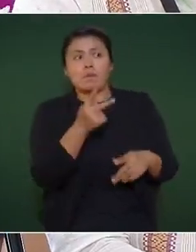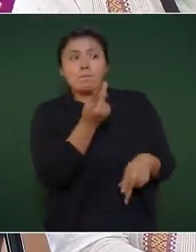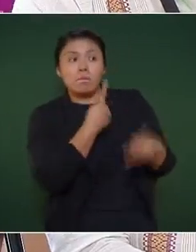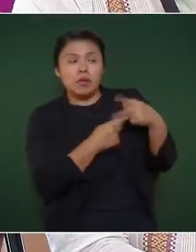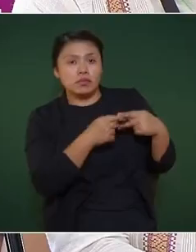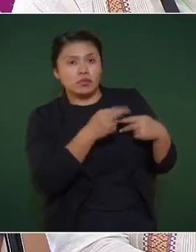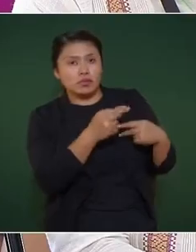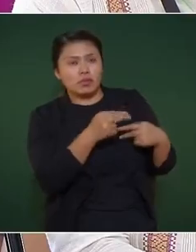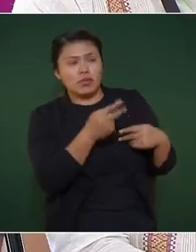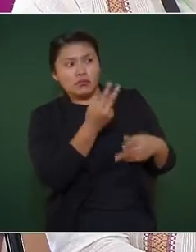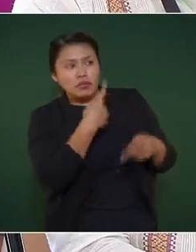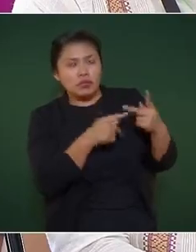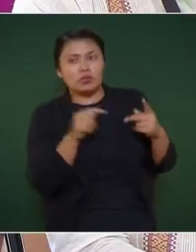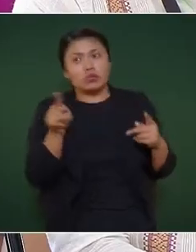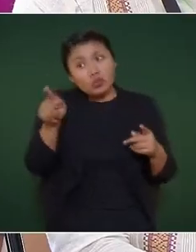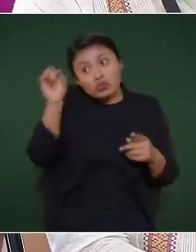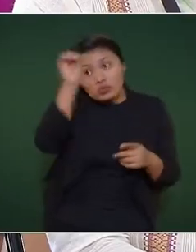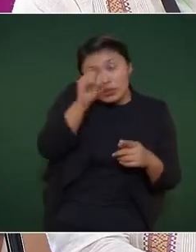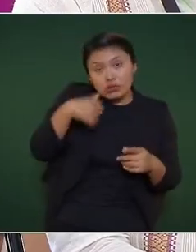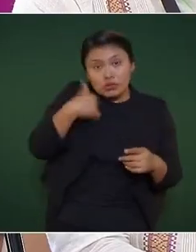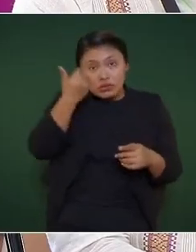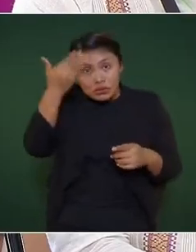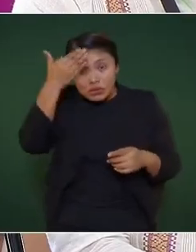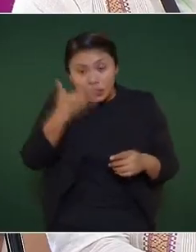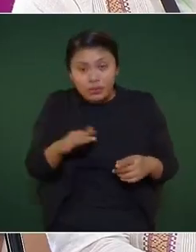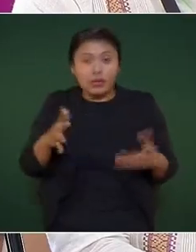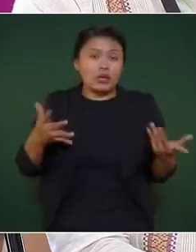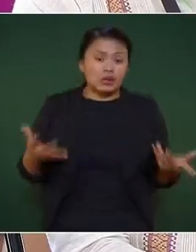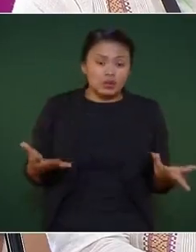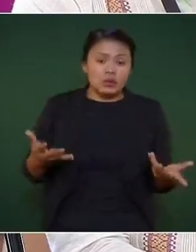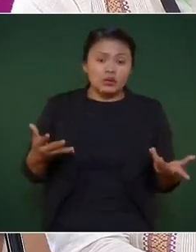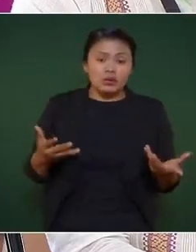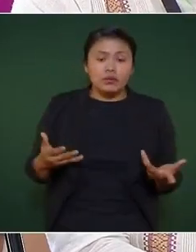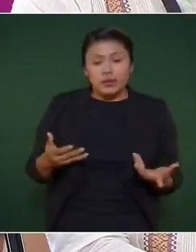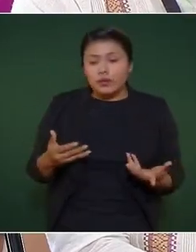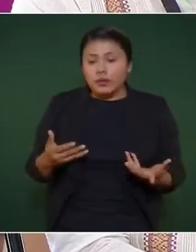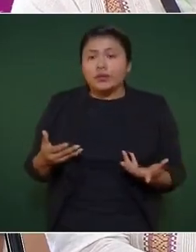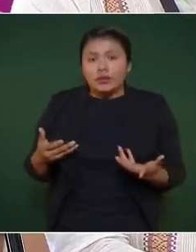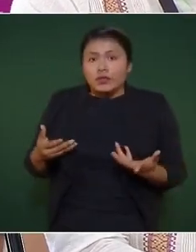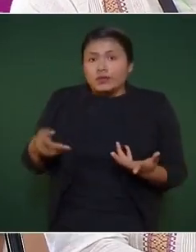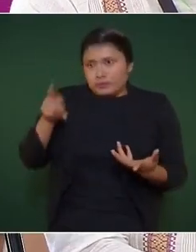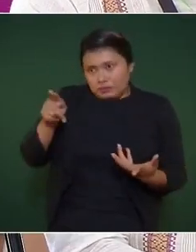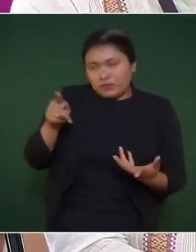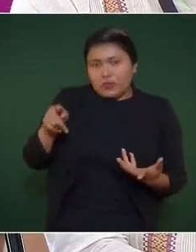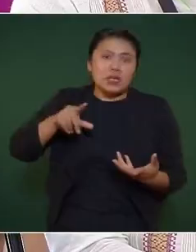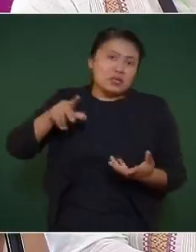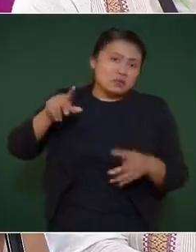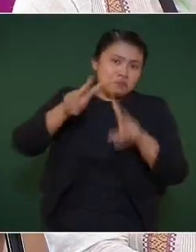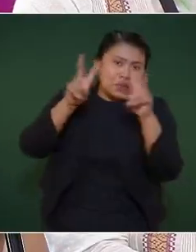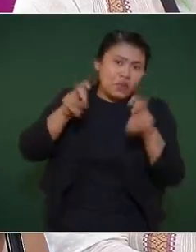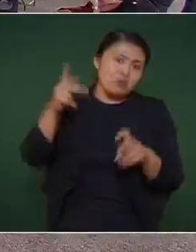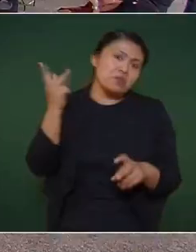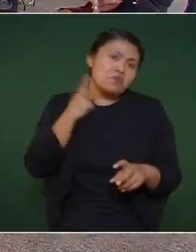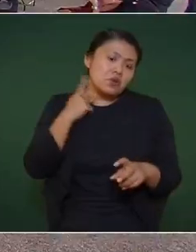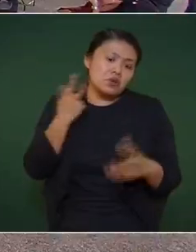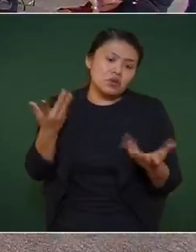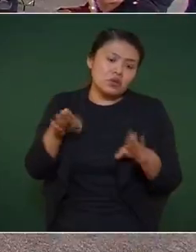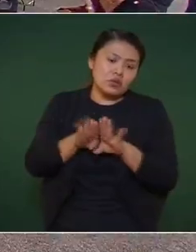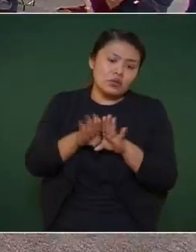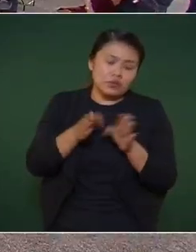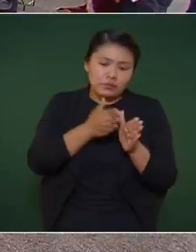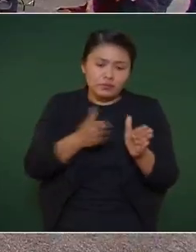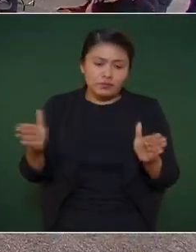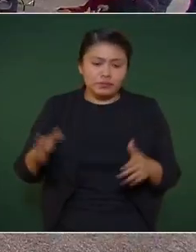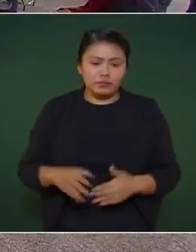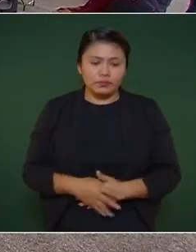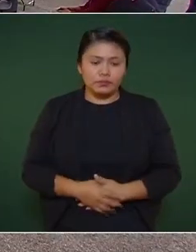opinión le merece y si usted considera que forma parte de la de, pues justamente el tema político, ¿no?, que se está viviendo en este momento. Sí,